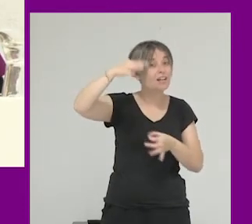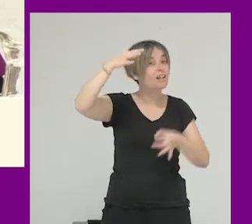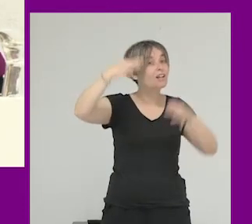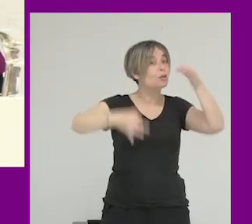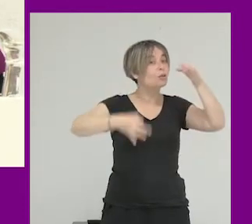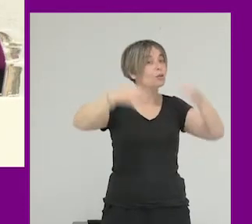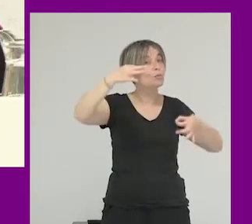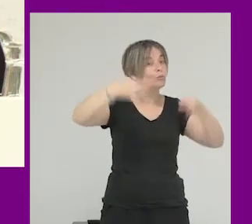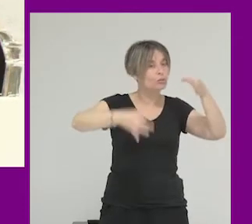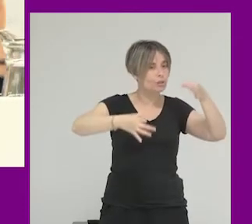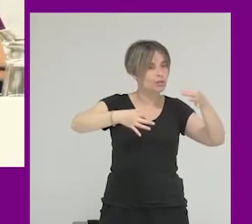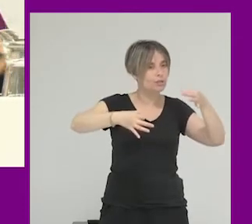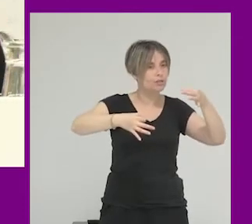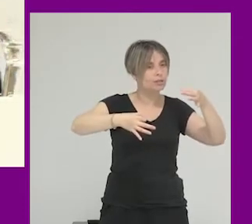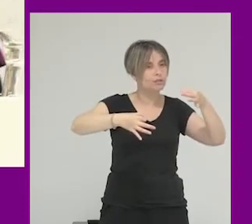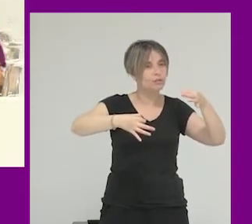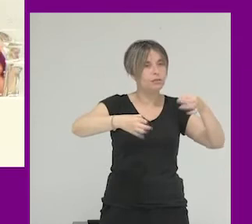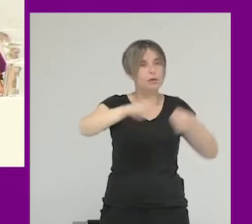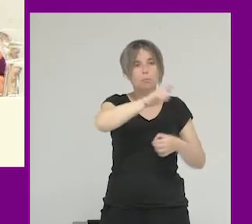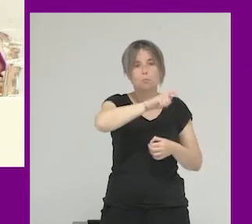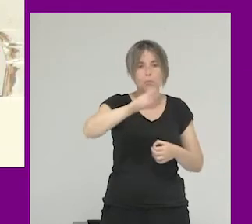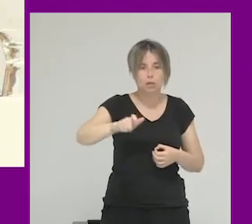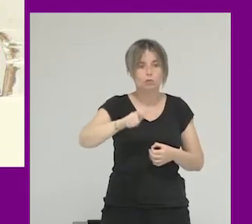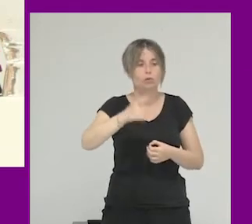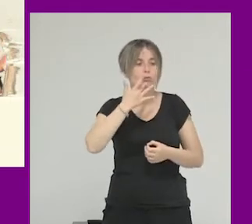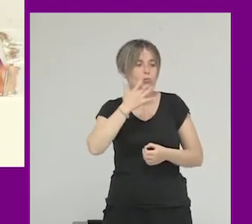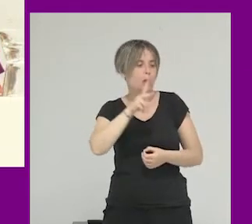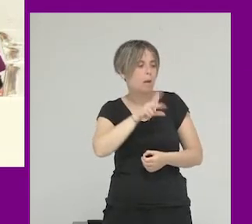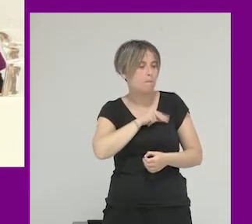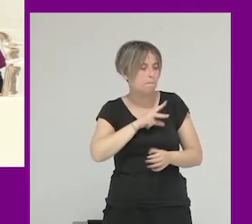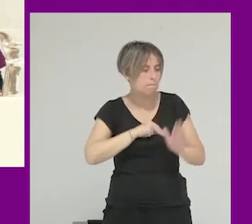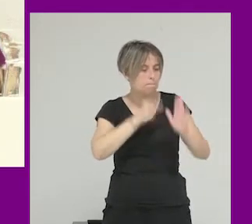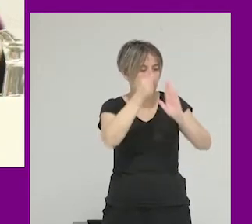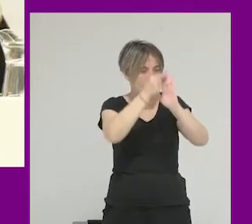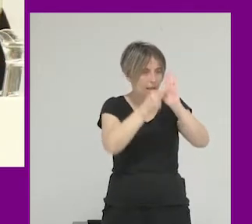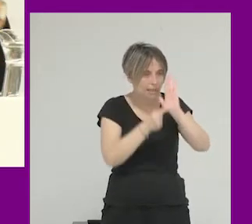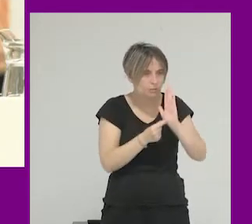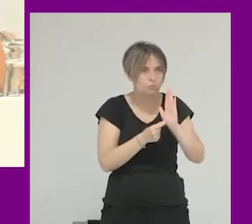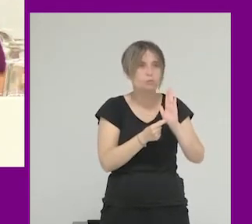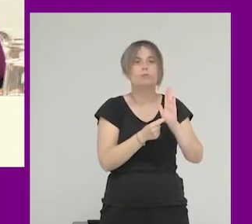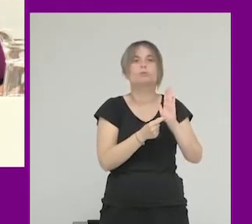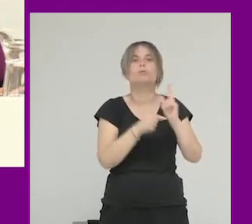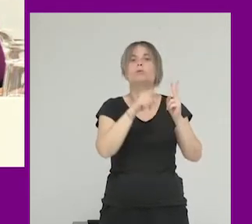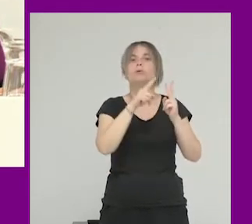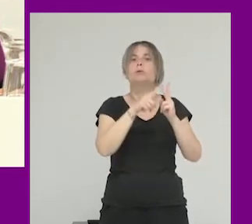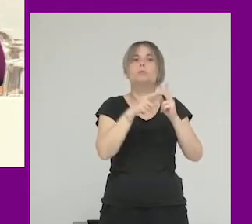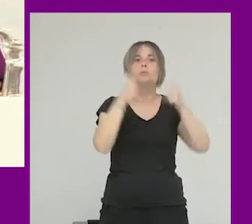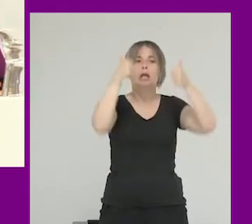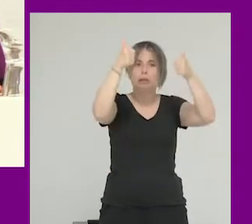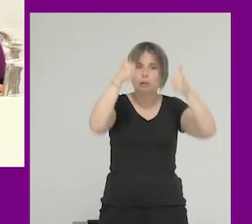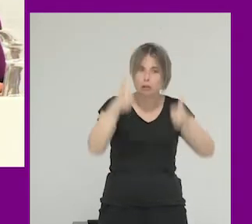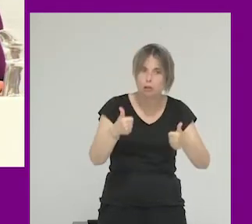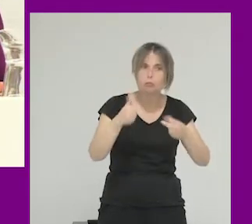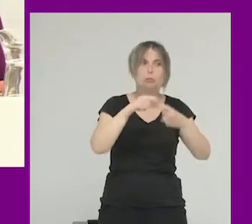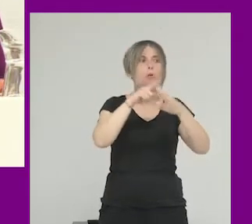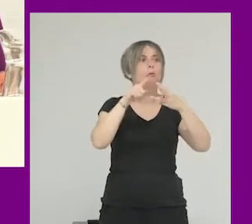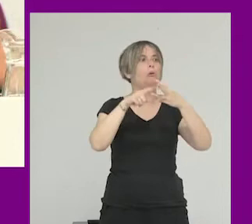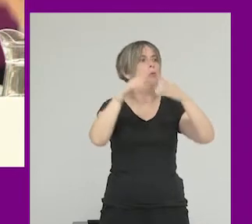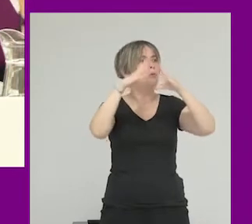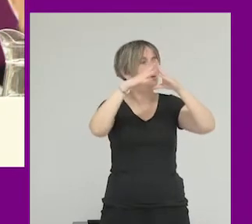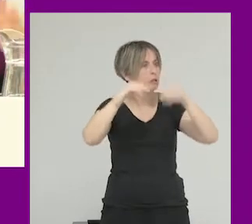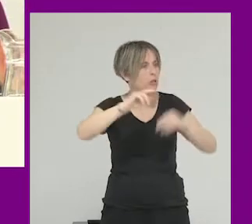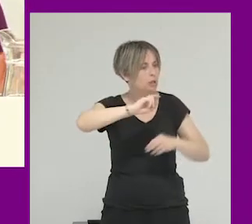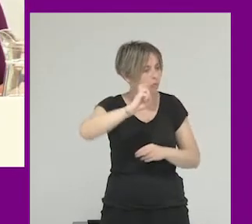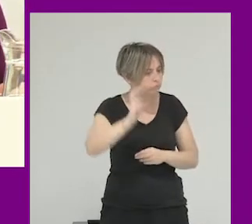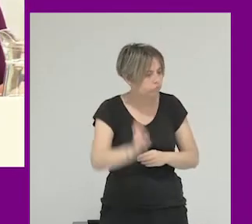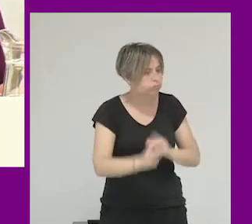tribunal, bueno, la gente que iba tenía méritos, ¿sí? Tenías que ser titular de universidad, etcétera,